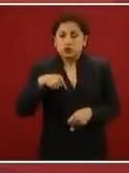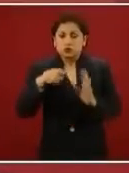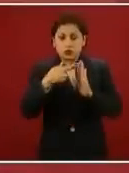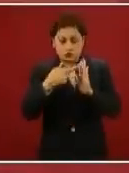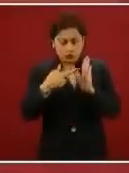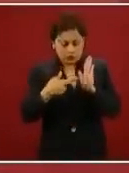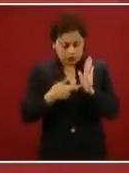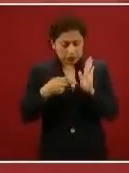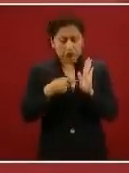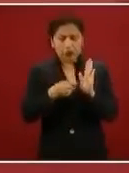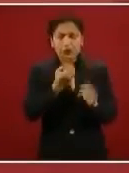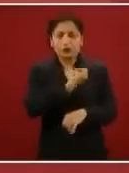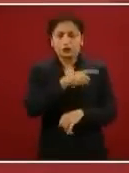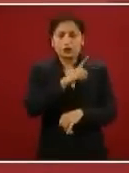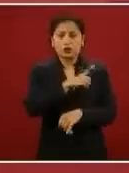sanitarias,